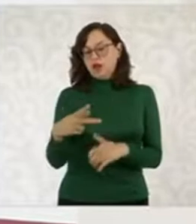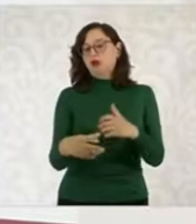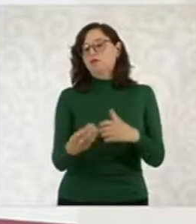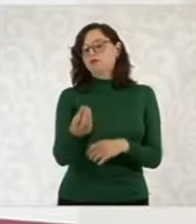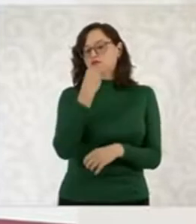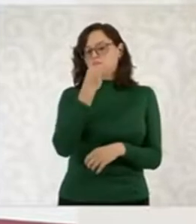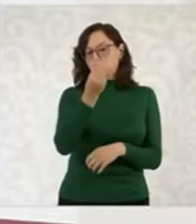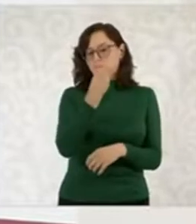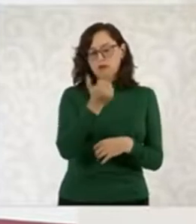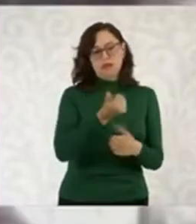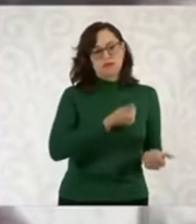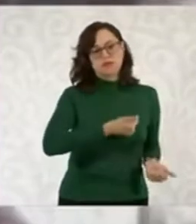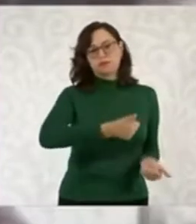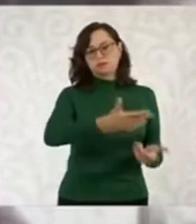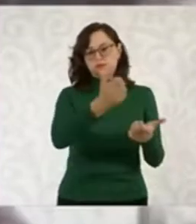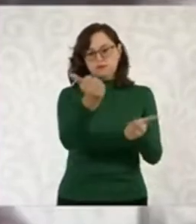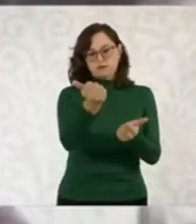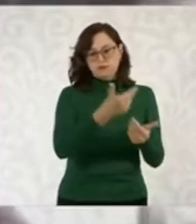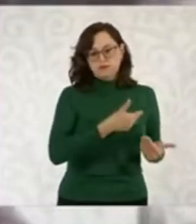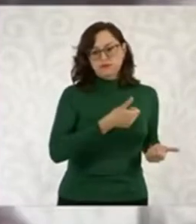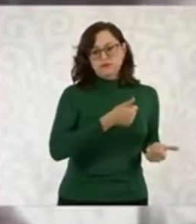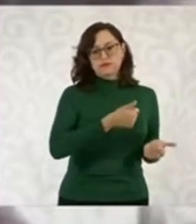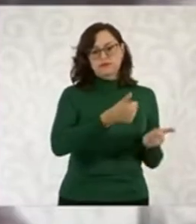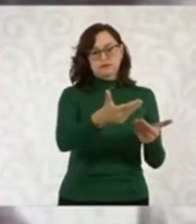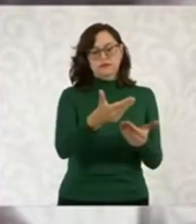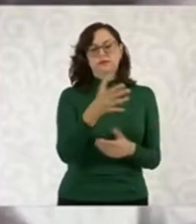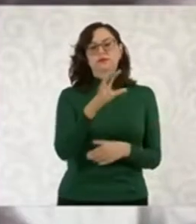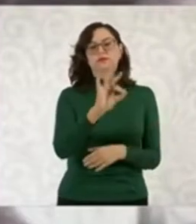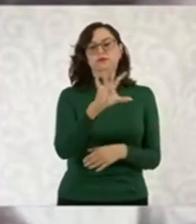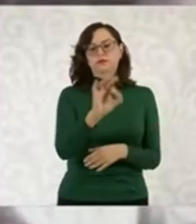y mensajería, es decir, y corresponden al